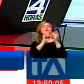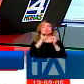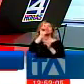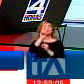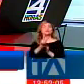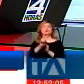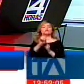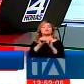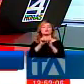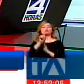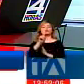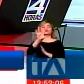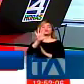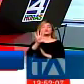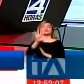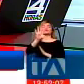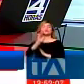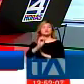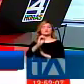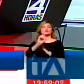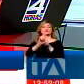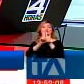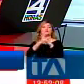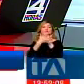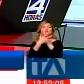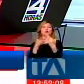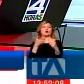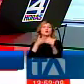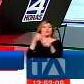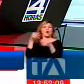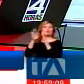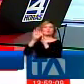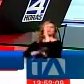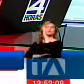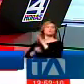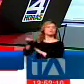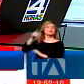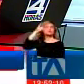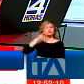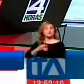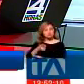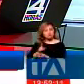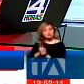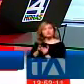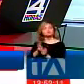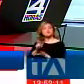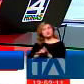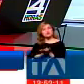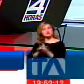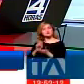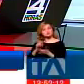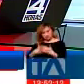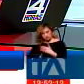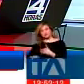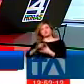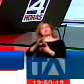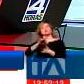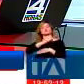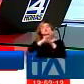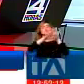150 del código orgánico integral penal buscan que la corte constitucional se pronuncie y dé paso al aborto en casos de